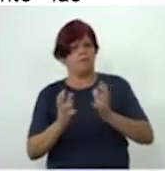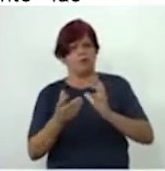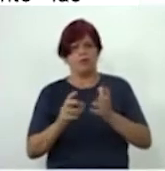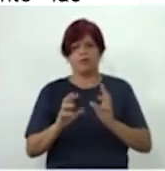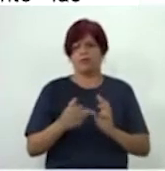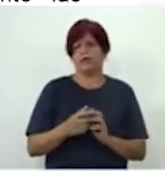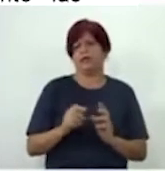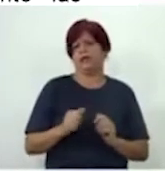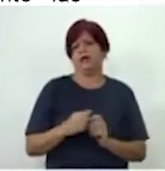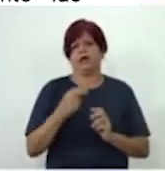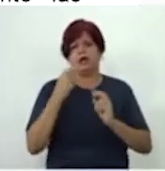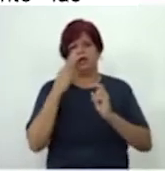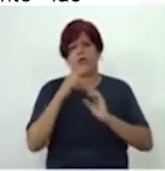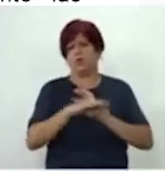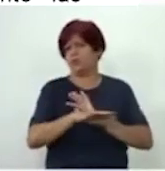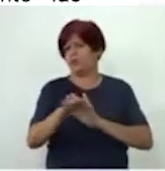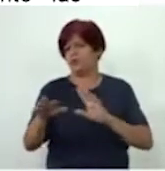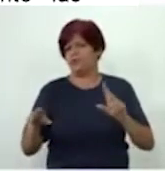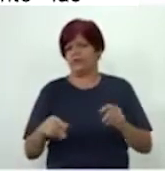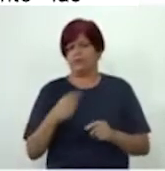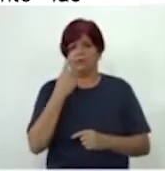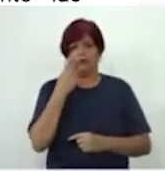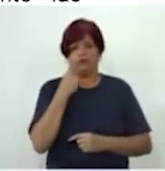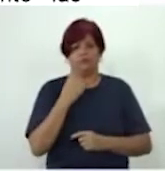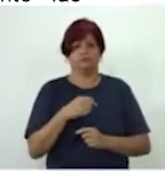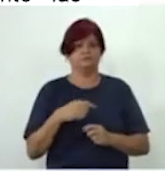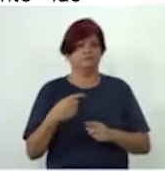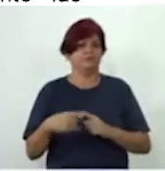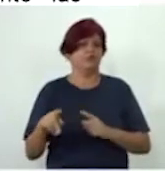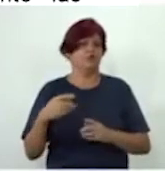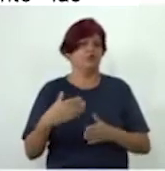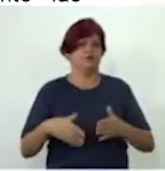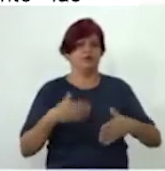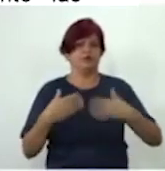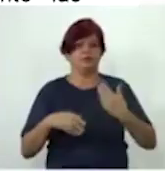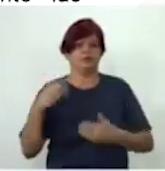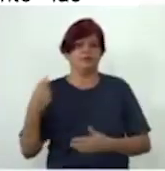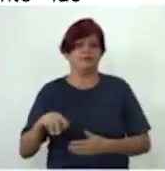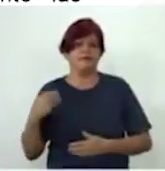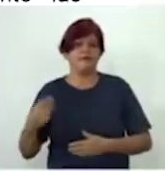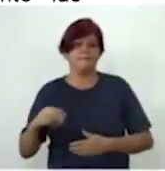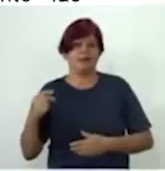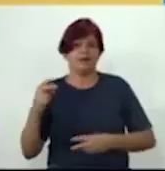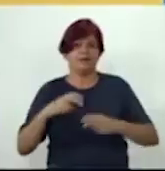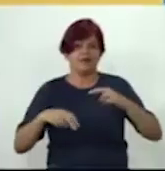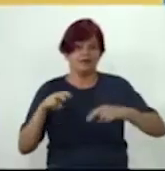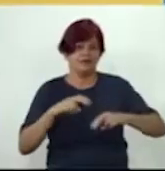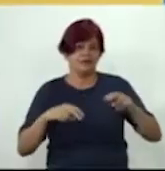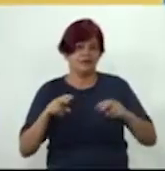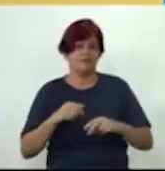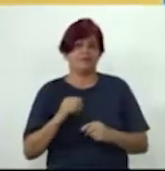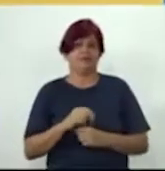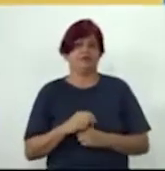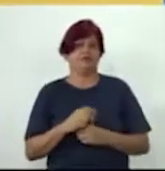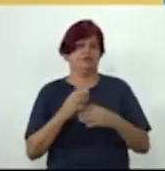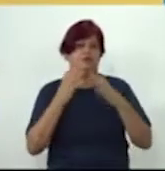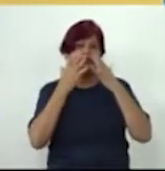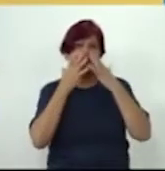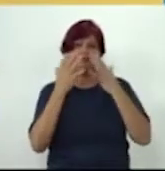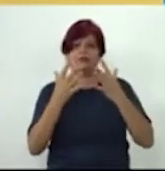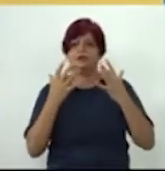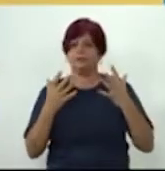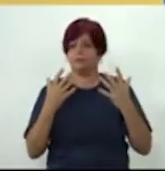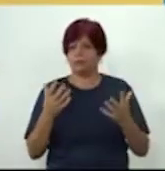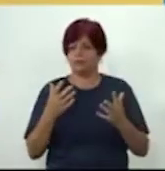fenómenos observados durante las actividades prácticas y los experimentos, que es fundamental en